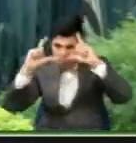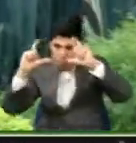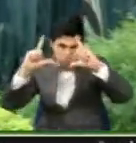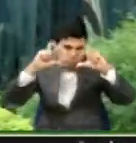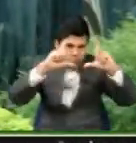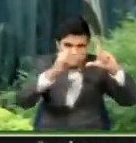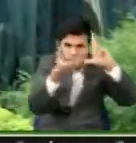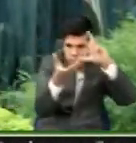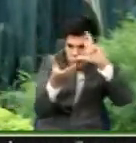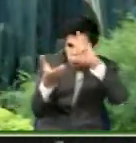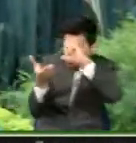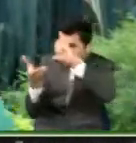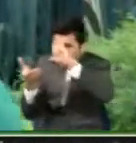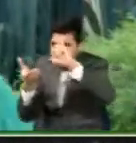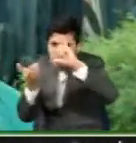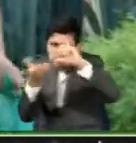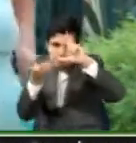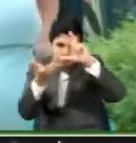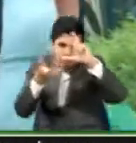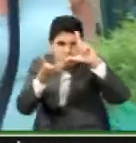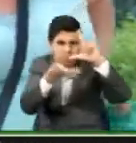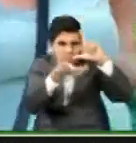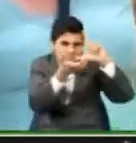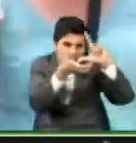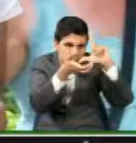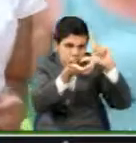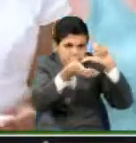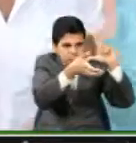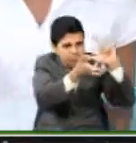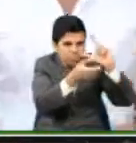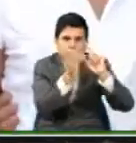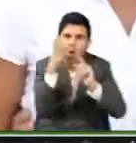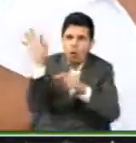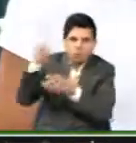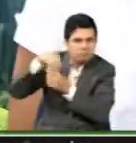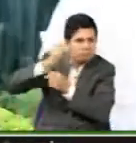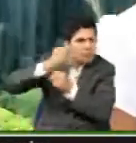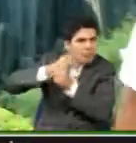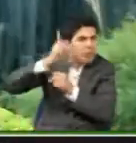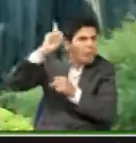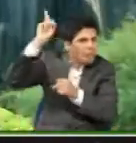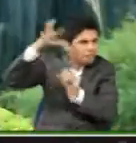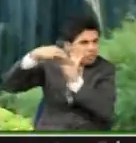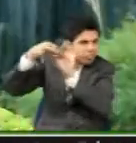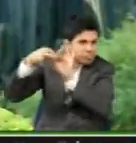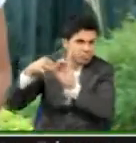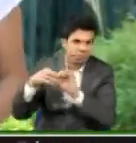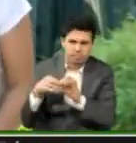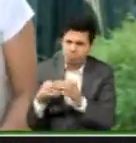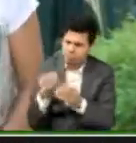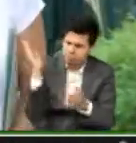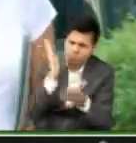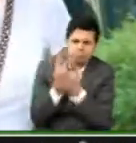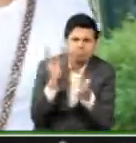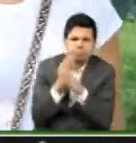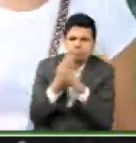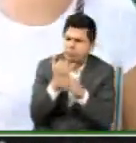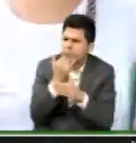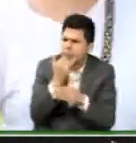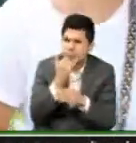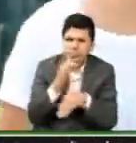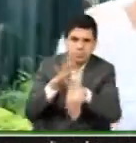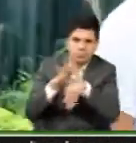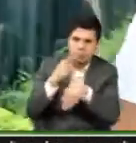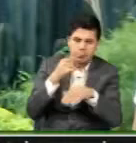es el registro gráfico de esta jornada política en donde él labora. Pues lo que hemos sabido según el parte médico es que él